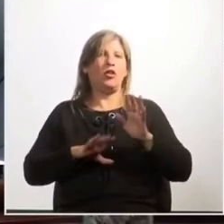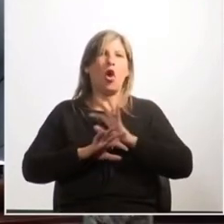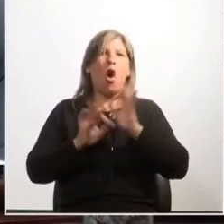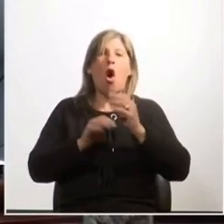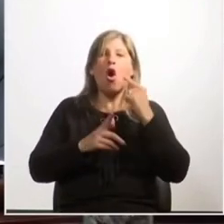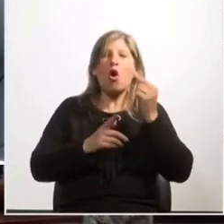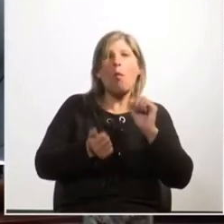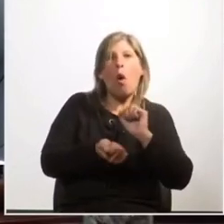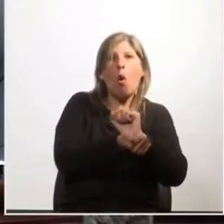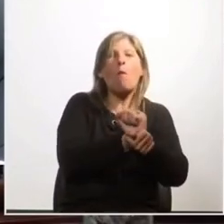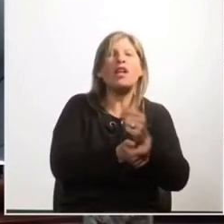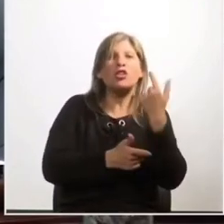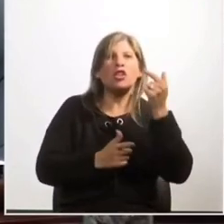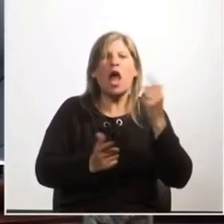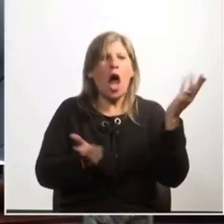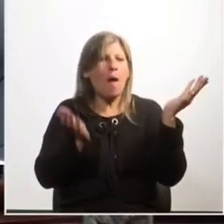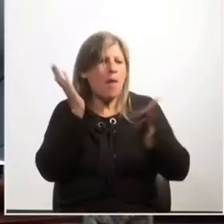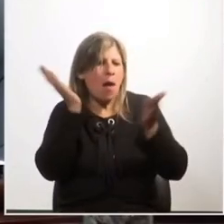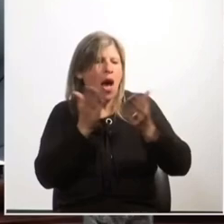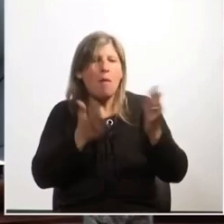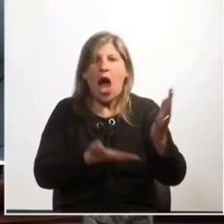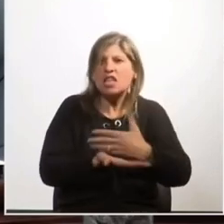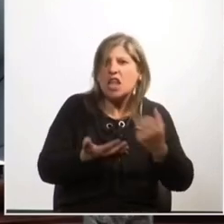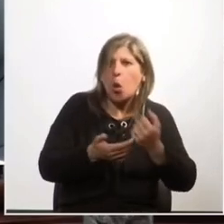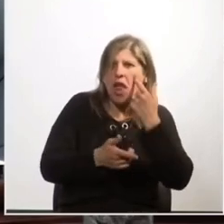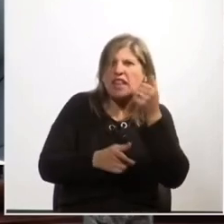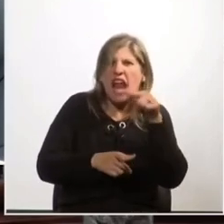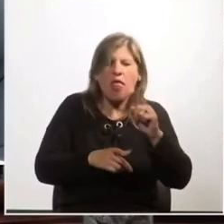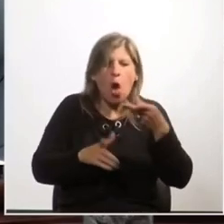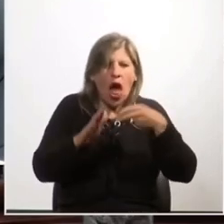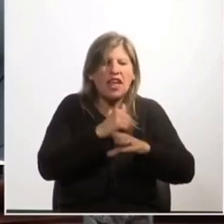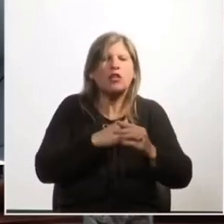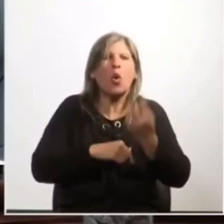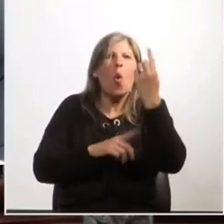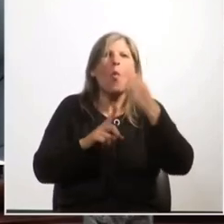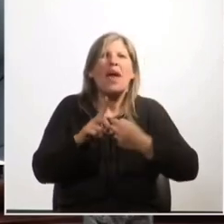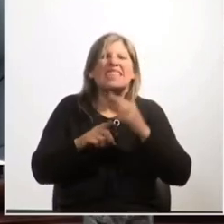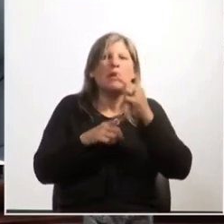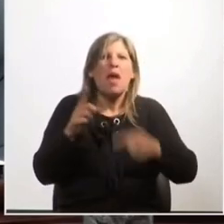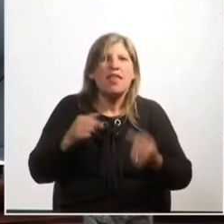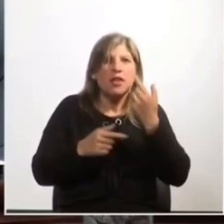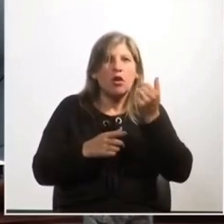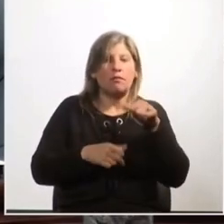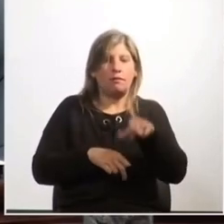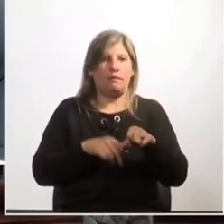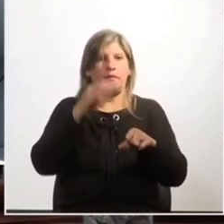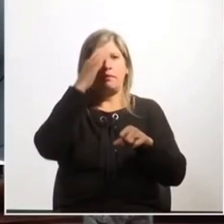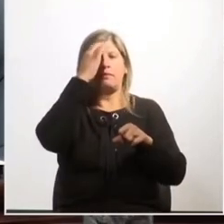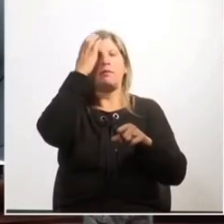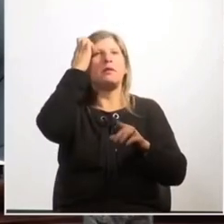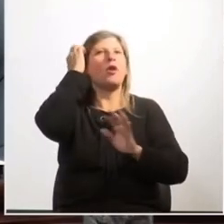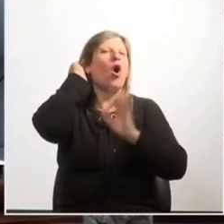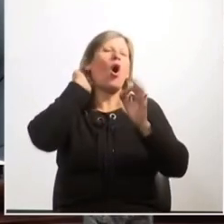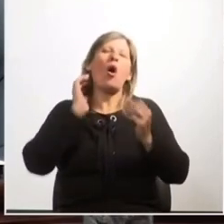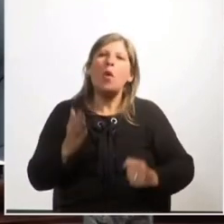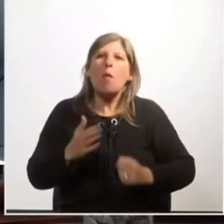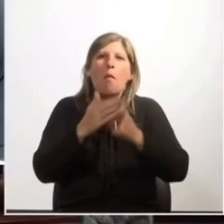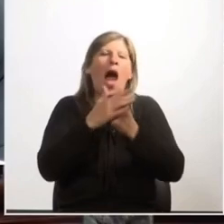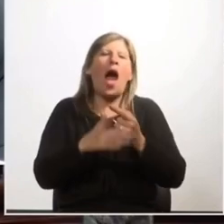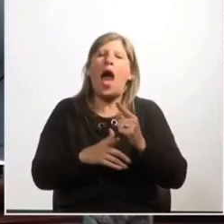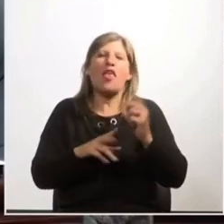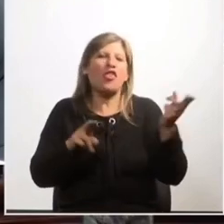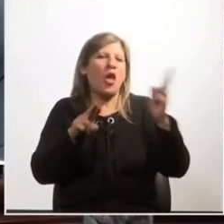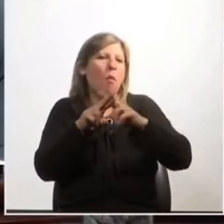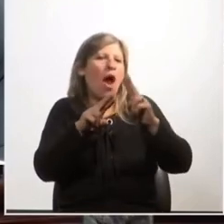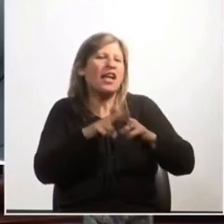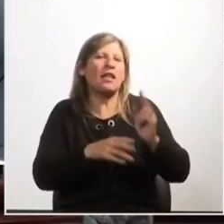y torturado 1 mes y medio en un recinto carcelario. O por qué estamos en un récord de fallecimientos dentro